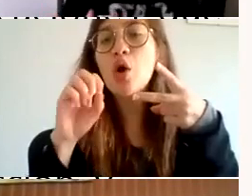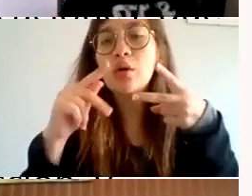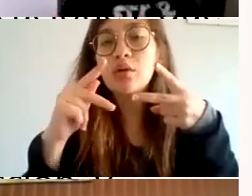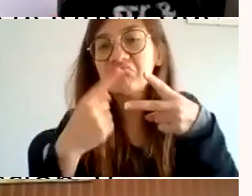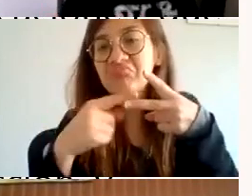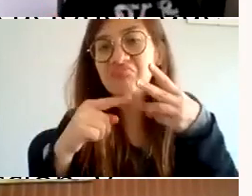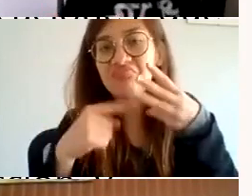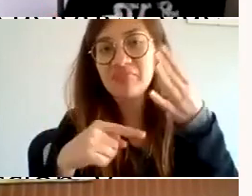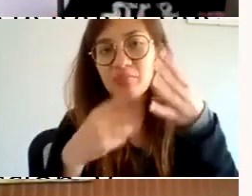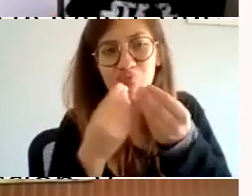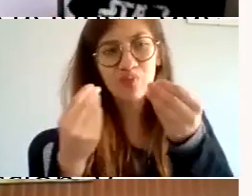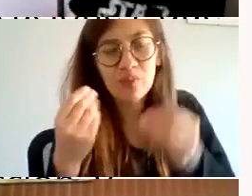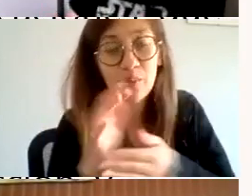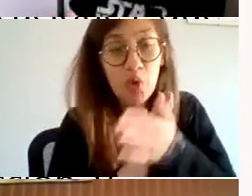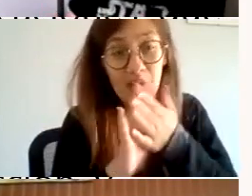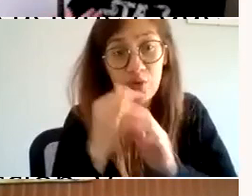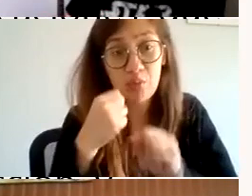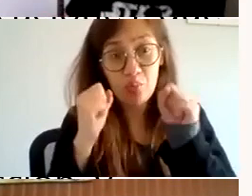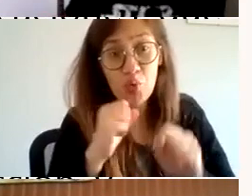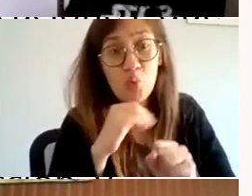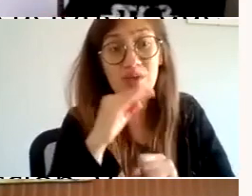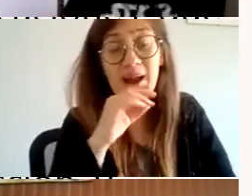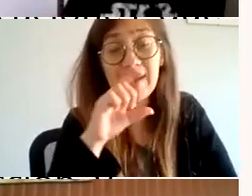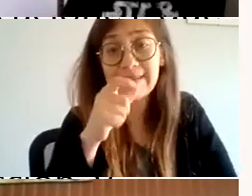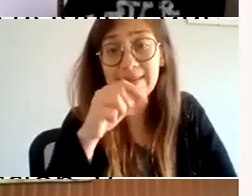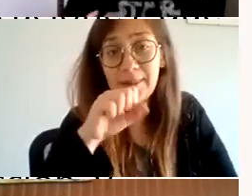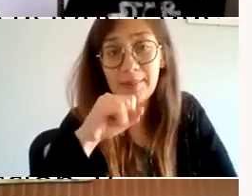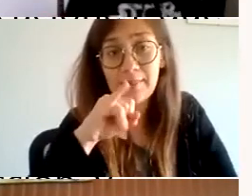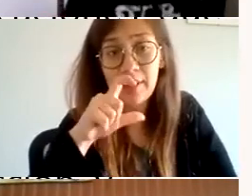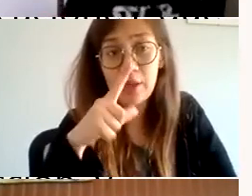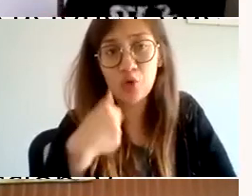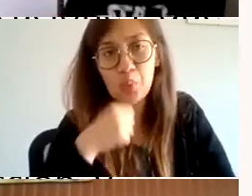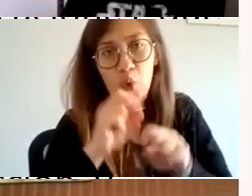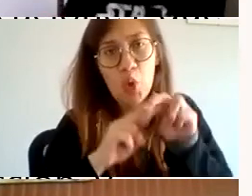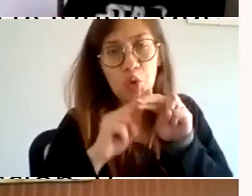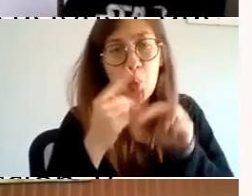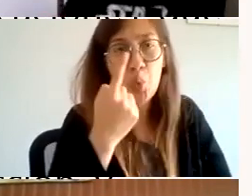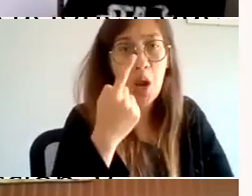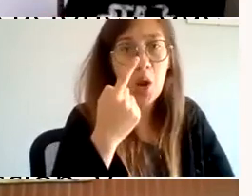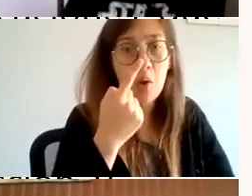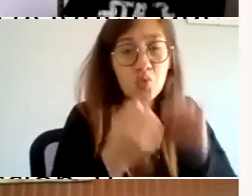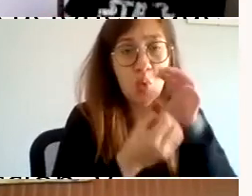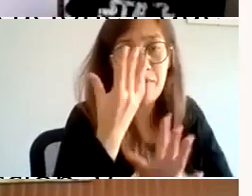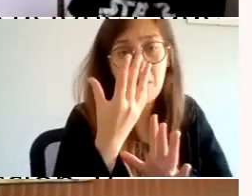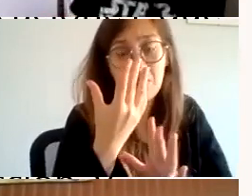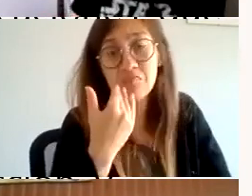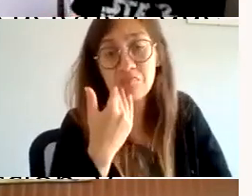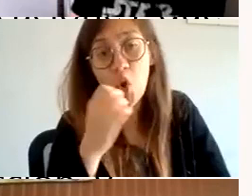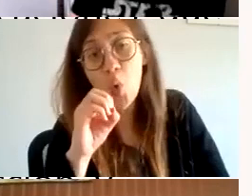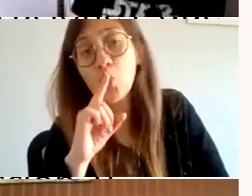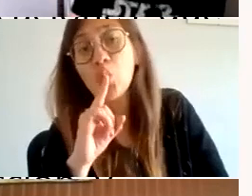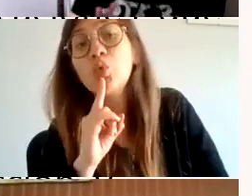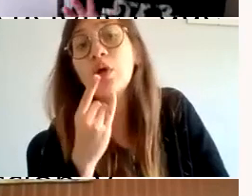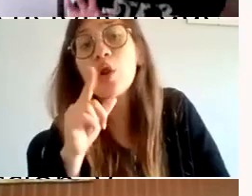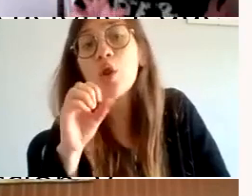acá al principio, como Gmail, que tú puedes crear una cuenta nueva, o Outlook, que también puedes crear una cuenta nueva. Pero